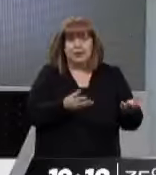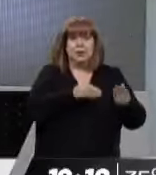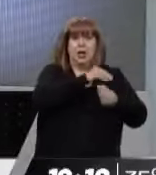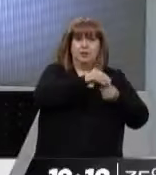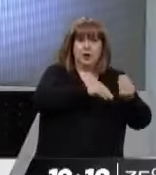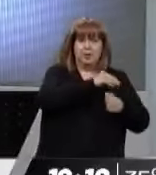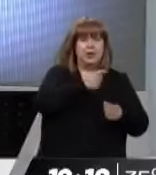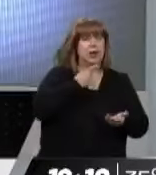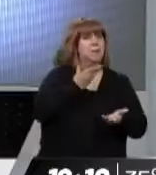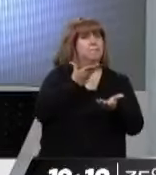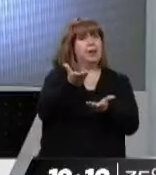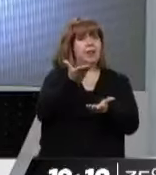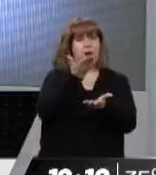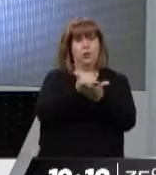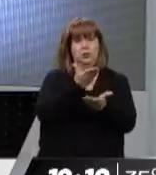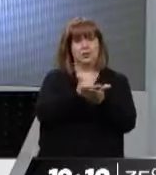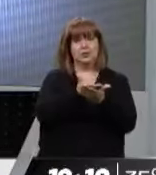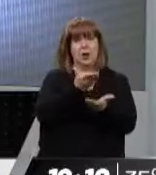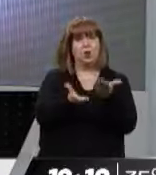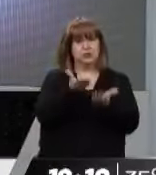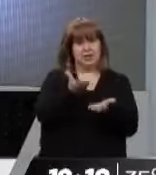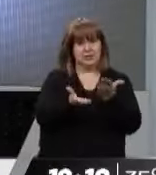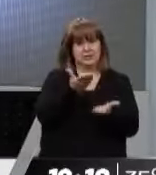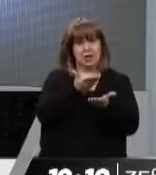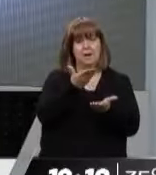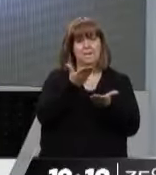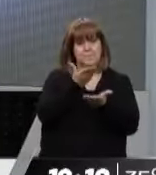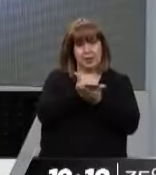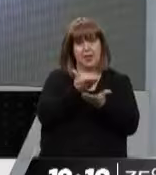situación, pero también apuntando con el dedo a los padres del menor.